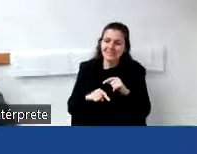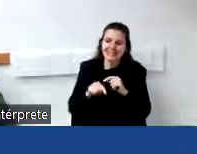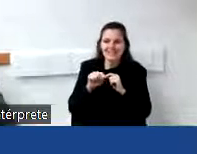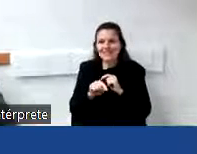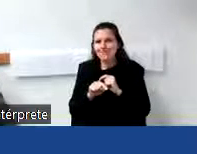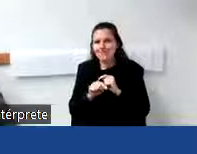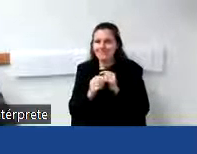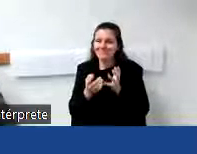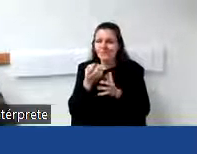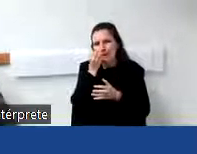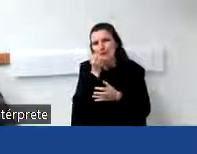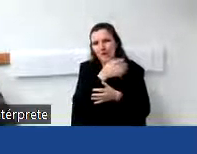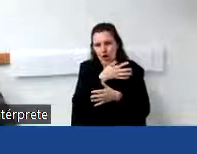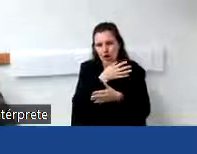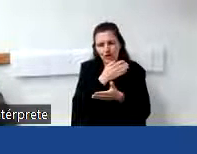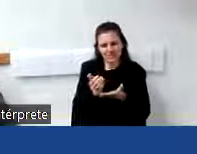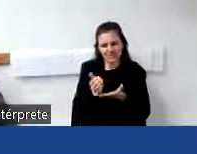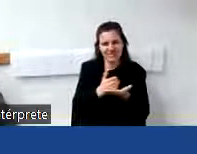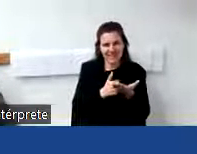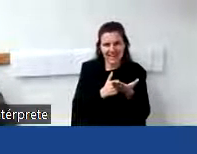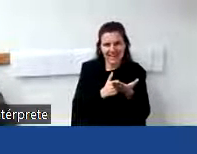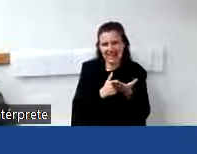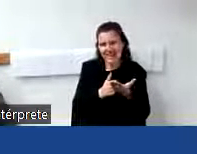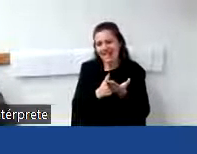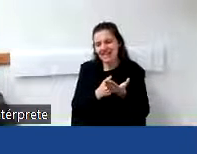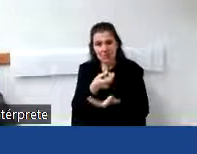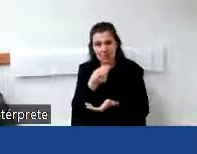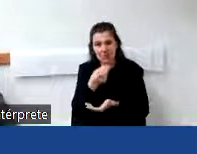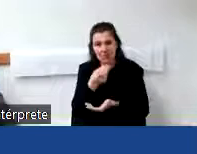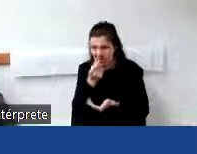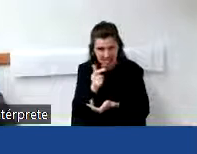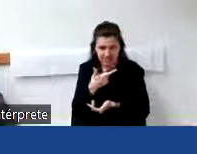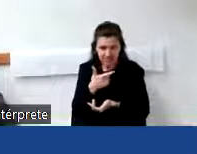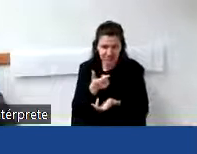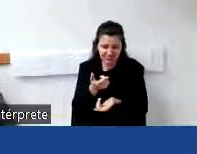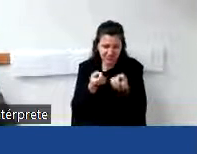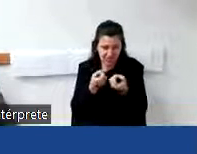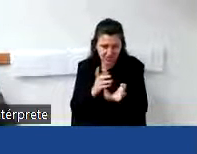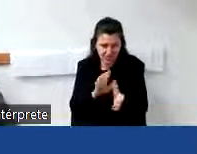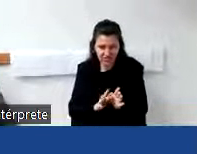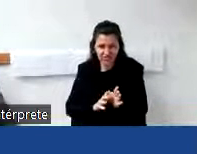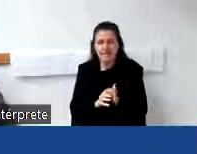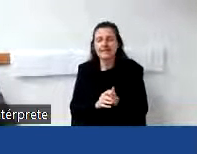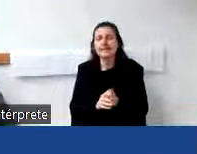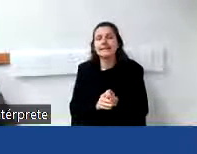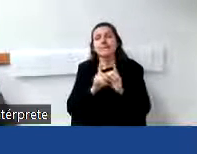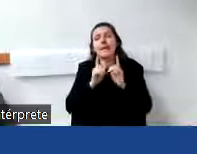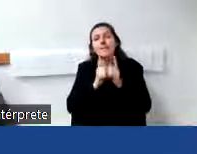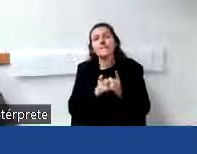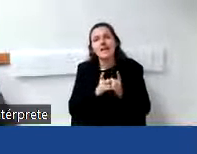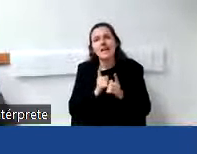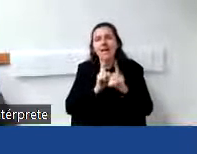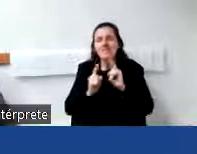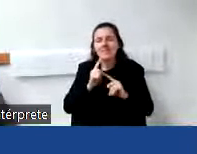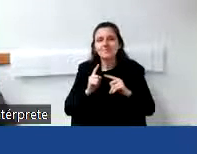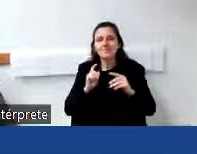no tienen que ver con un gasto económico y que pueden favorecer la accesibilidad en los lugares. ¿Tá? Bueno, los probadores estrechos, ¿no? A veces, por